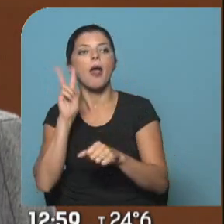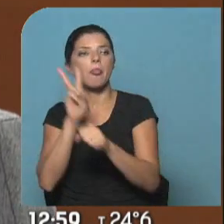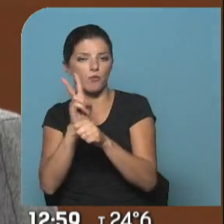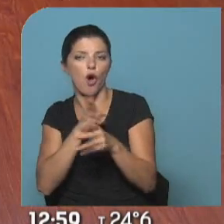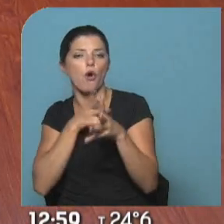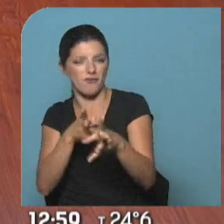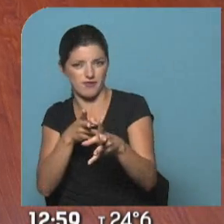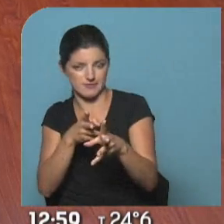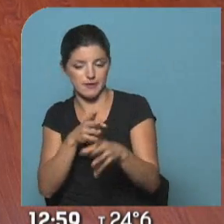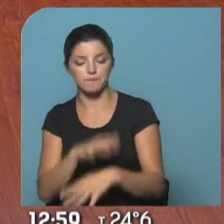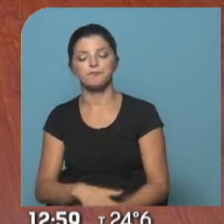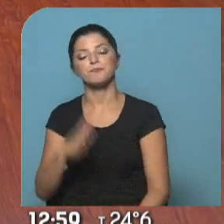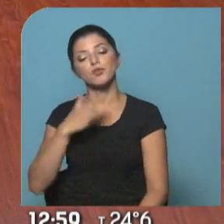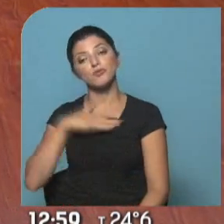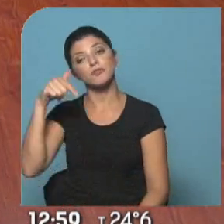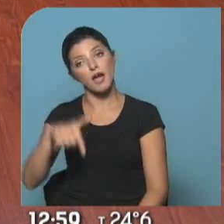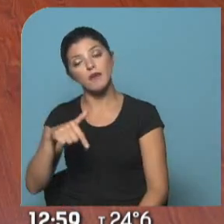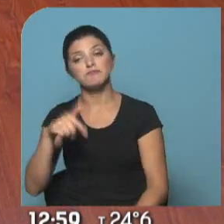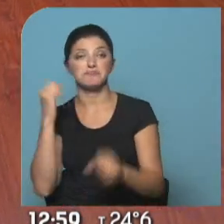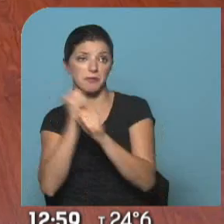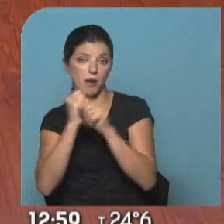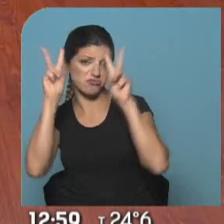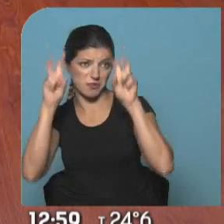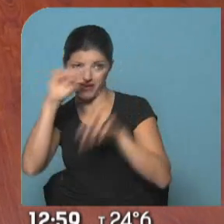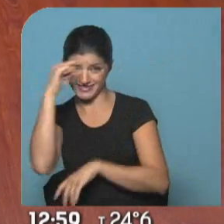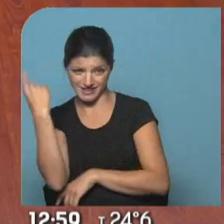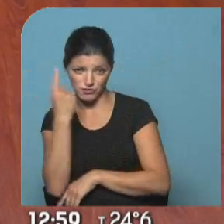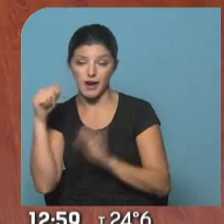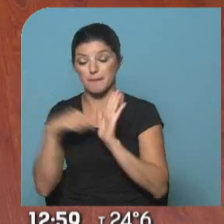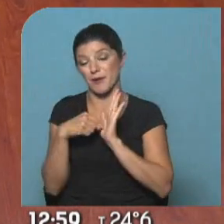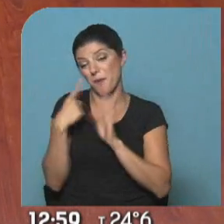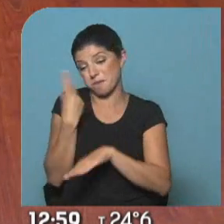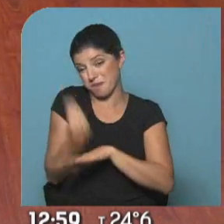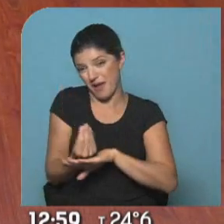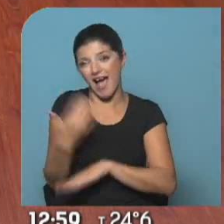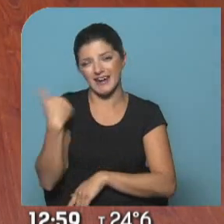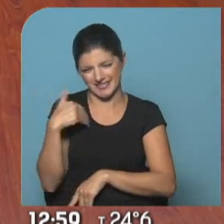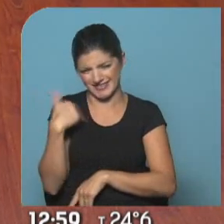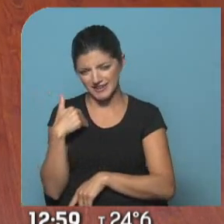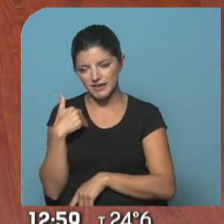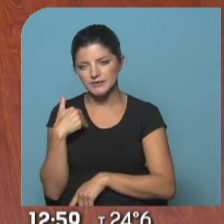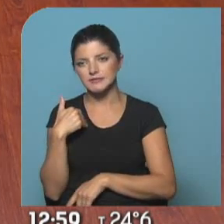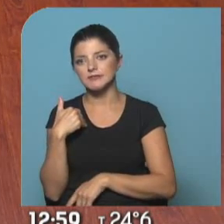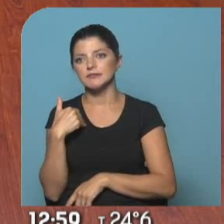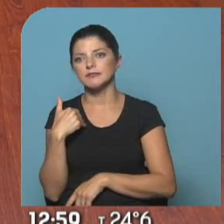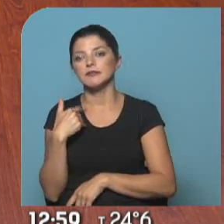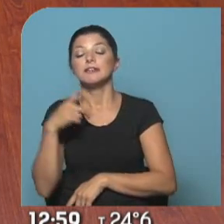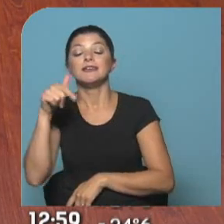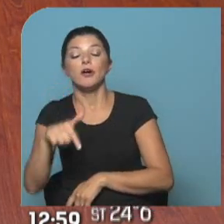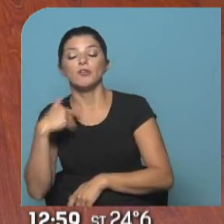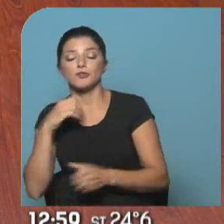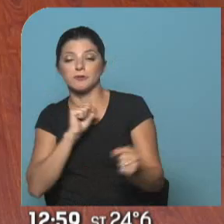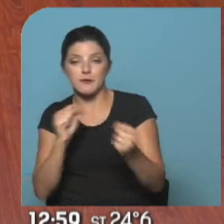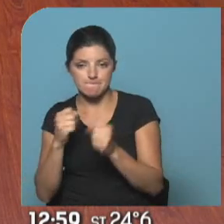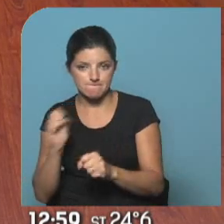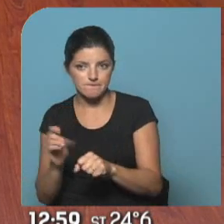temas internacionales, pero vivimos acá y naturalmente estamos también... nos abrumamos por las cuestiones